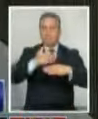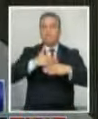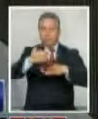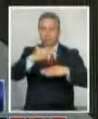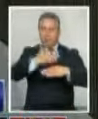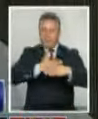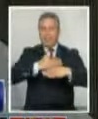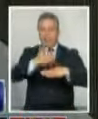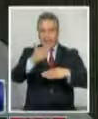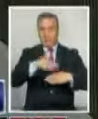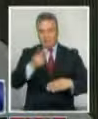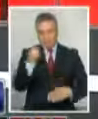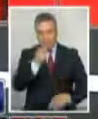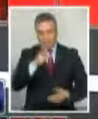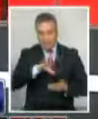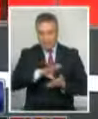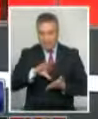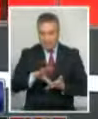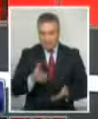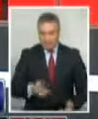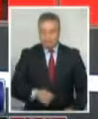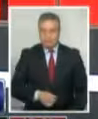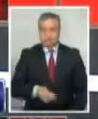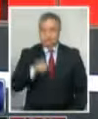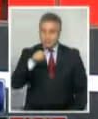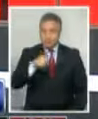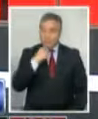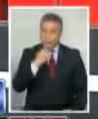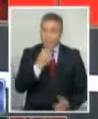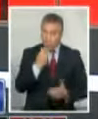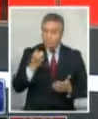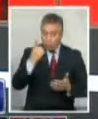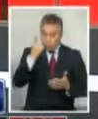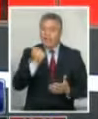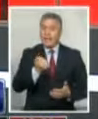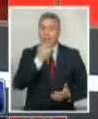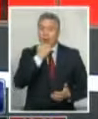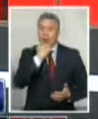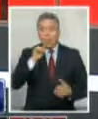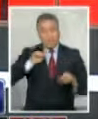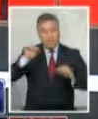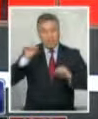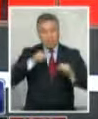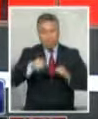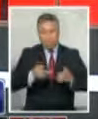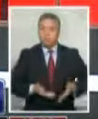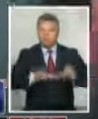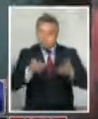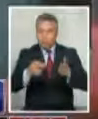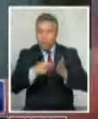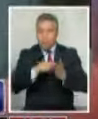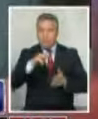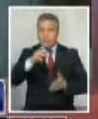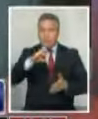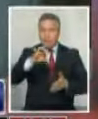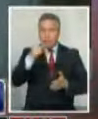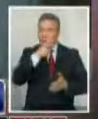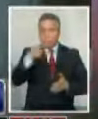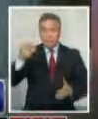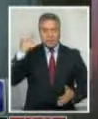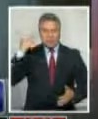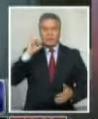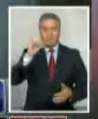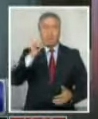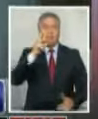países. ¿Usted cree que fue un error político que el presidente Ollanta Humala presentara este mapa la semana pasada y el día de